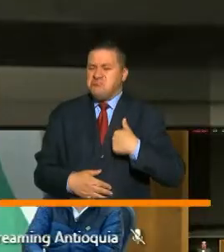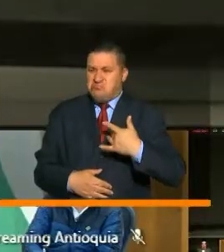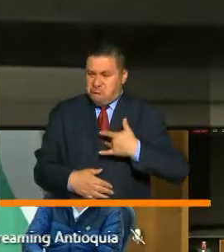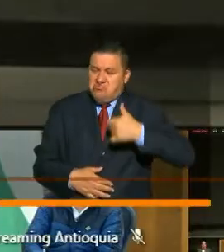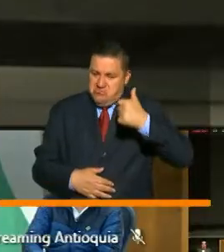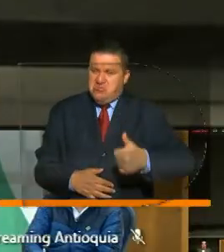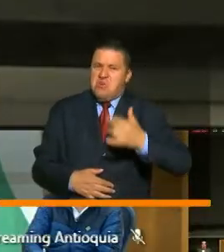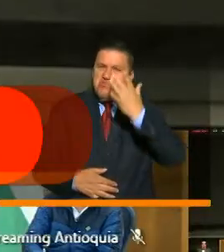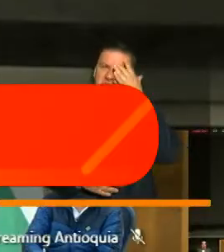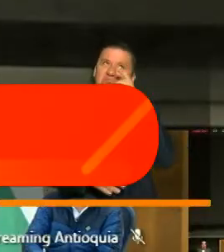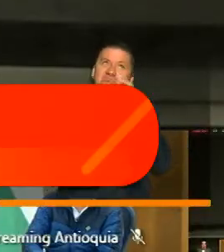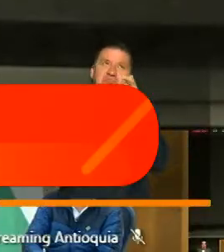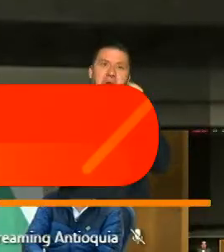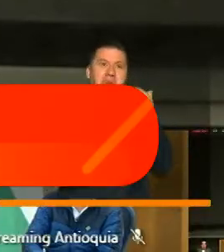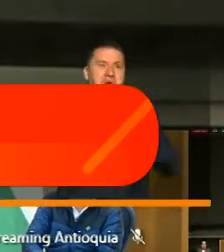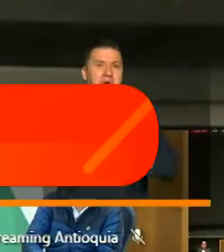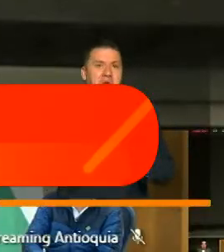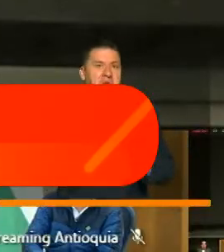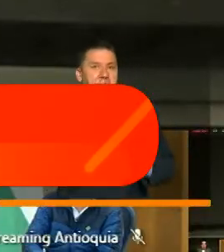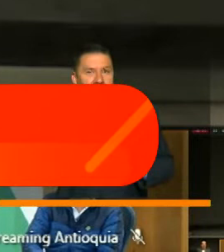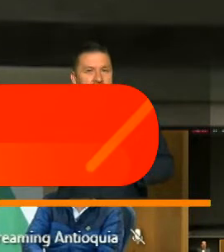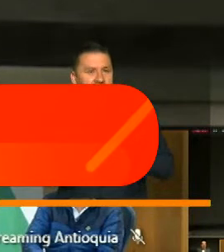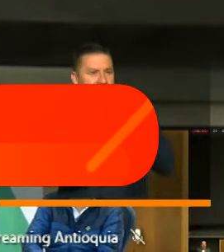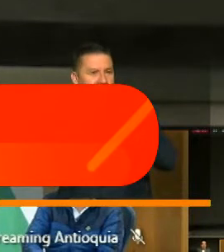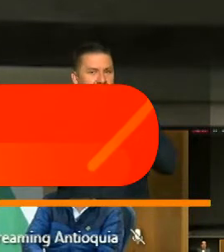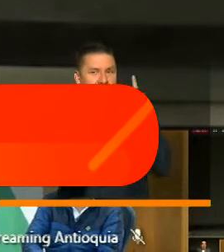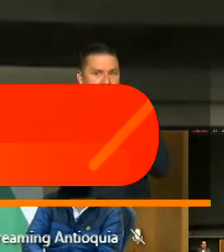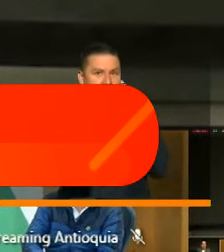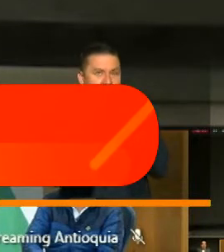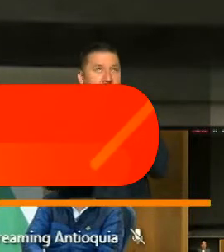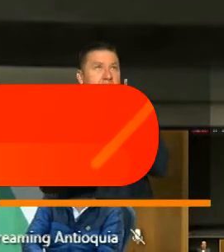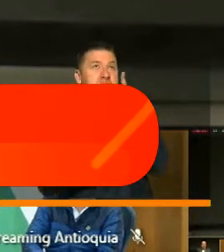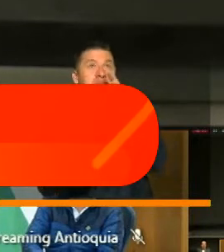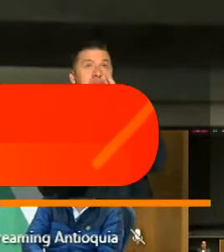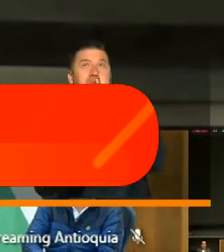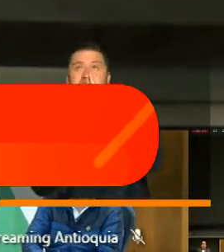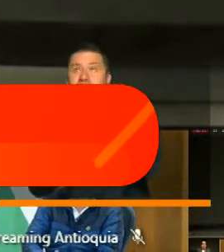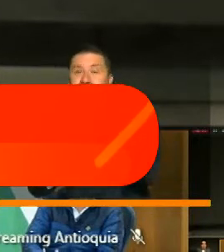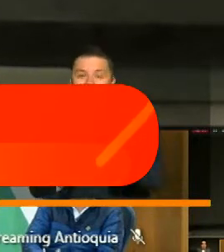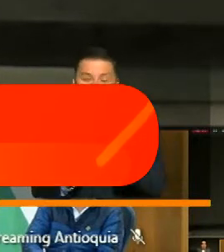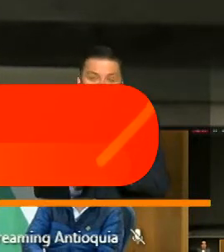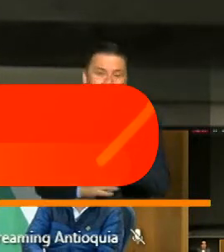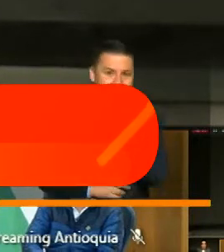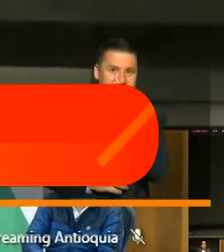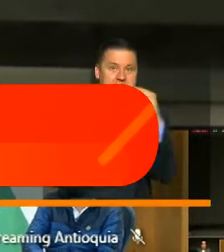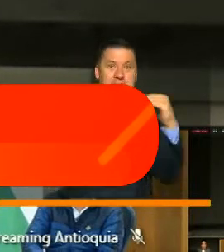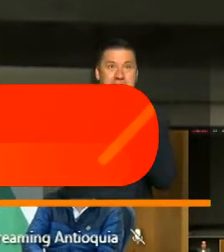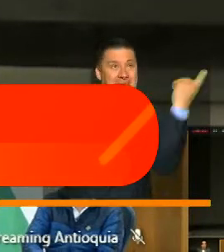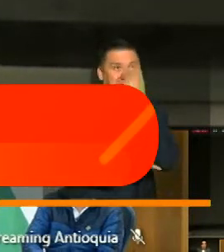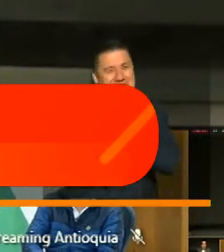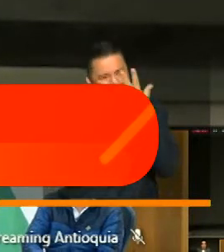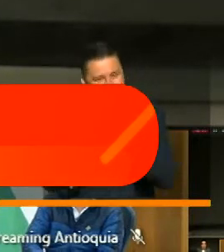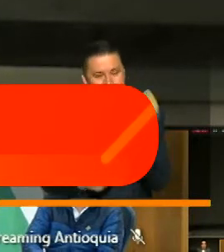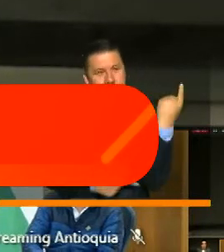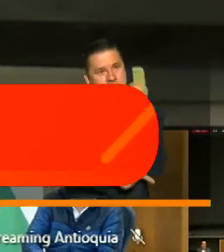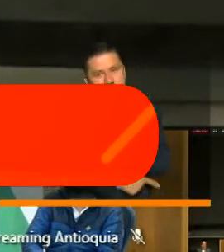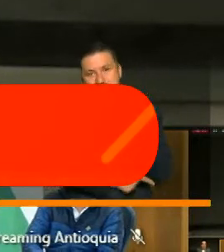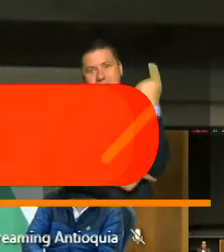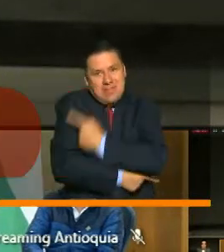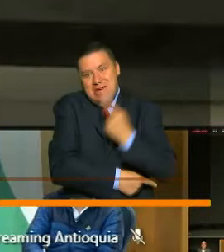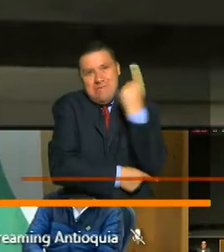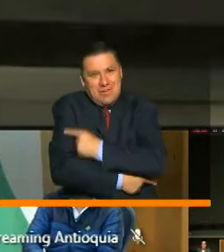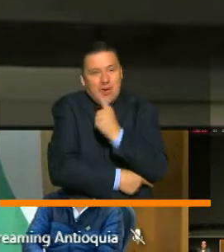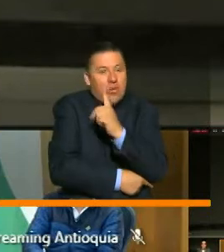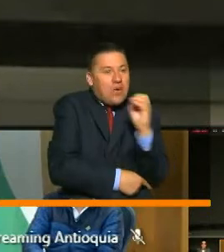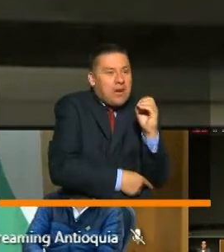Hemos tenido una buena velocidad, se ha demostrado que podemos vacunar por encima de los 100.000 personas día y que